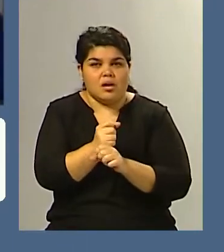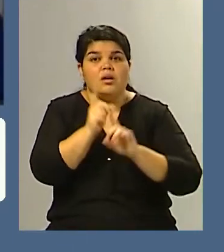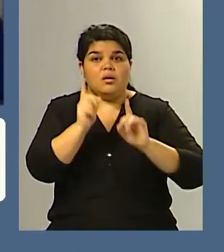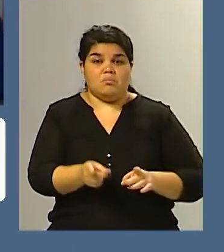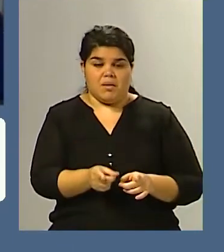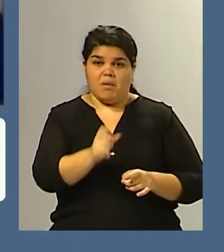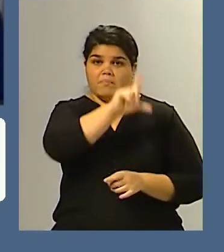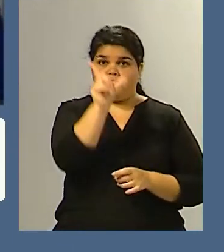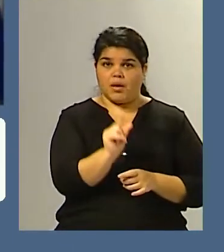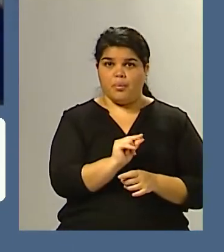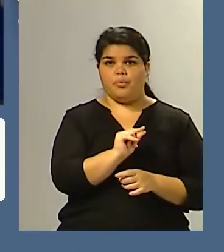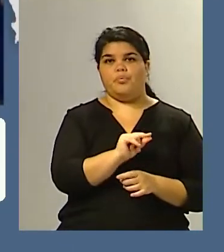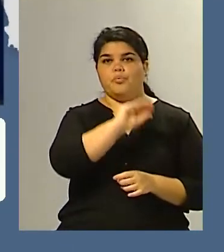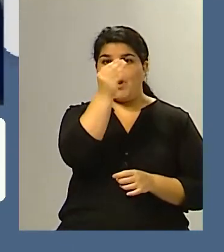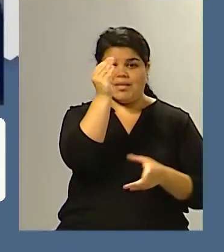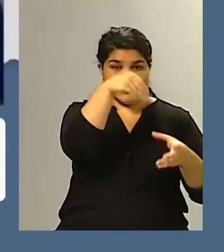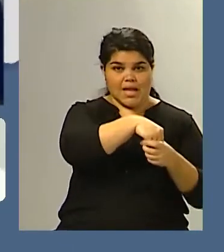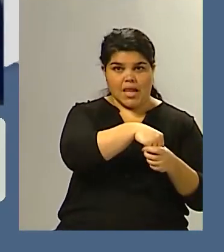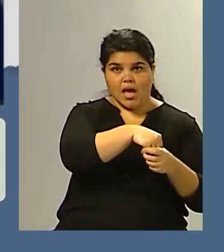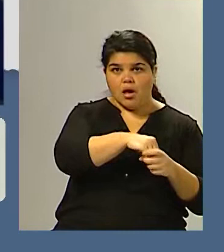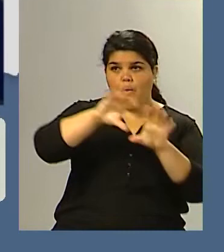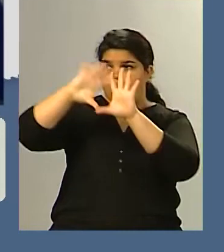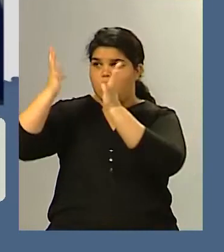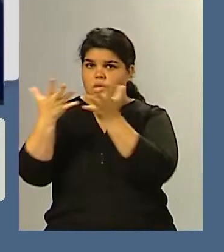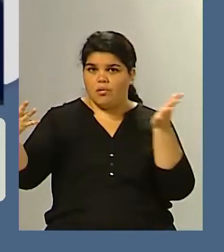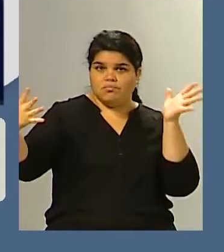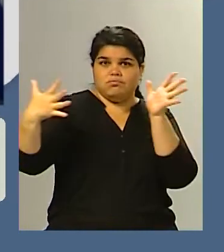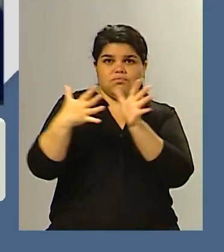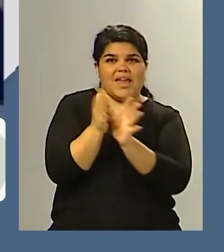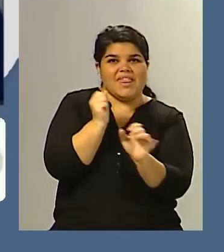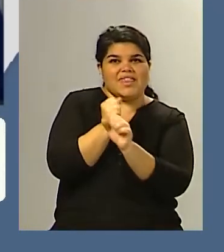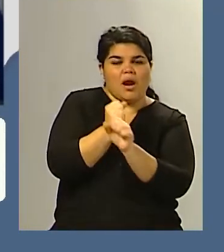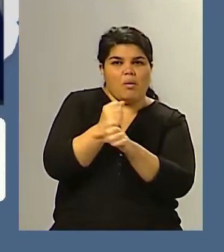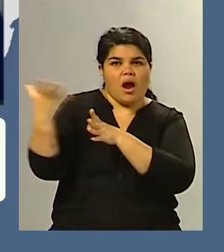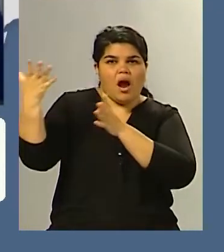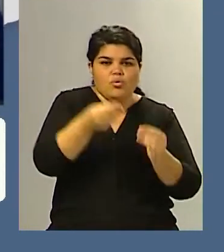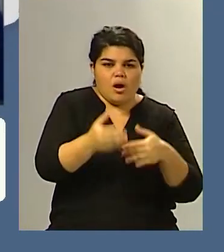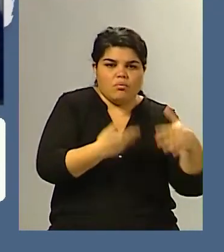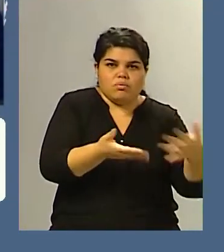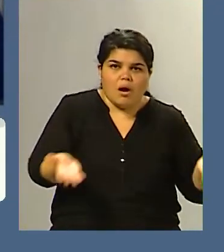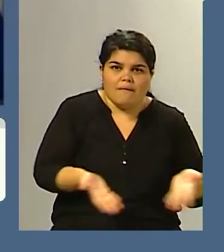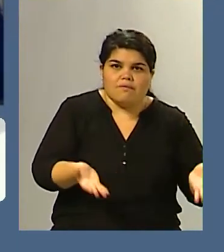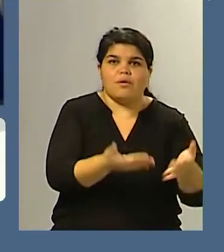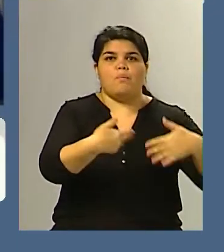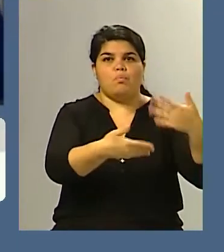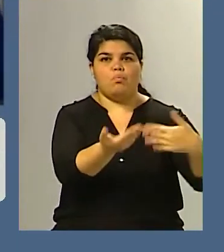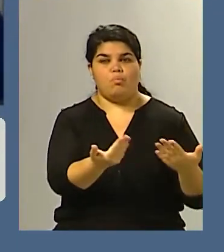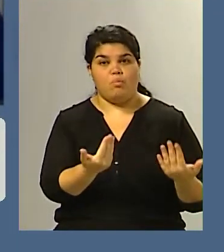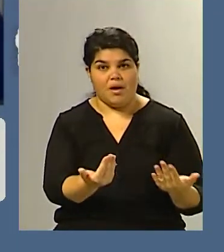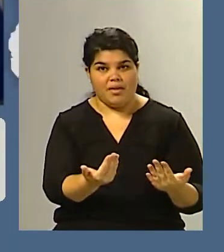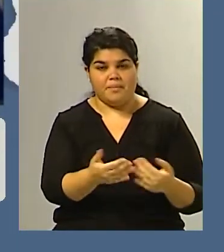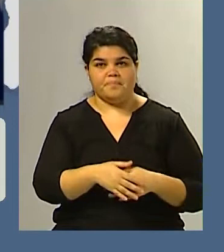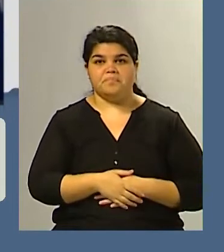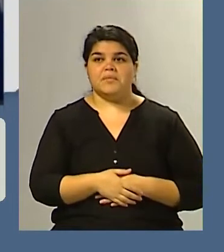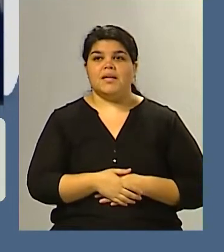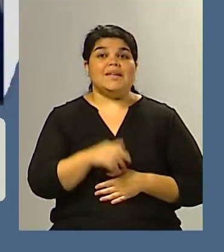política exterior del gobierno Lula. De manera que los movimentos sociales están apoyando que efectivamente eso pueda pasar. Sería